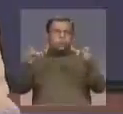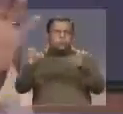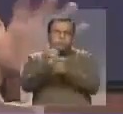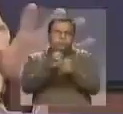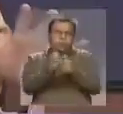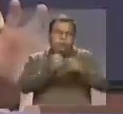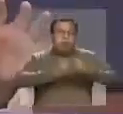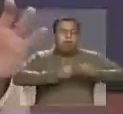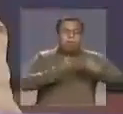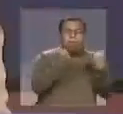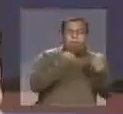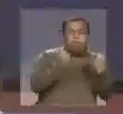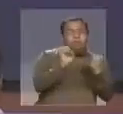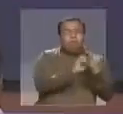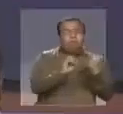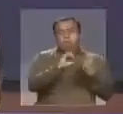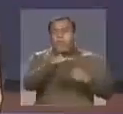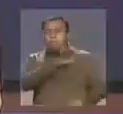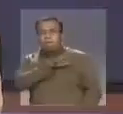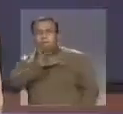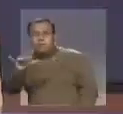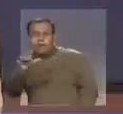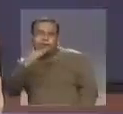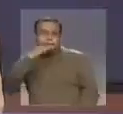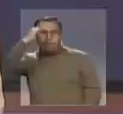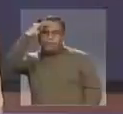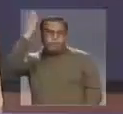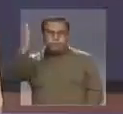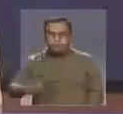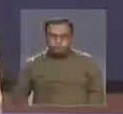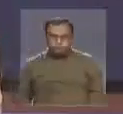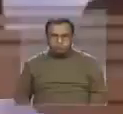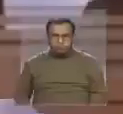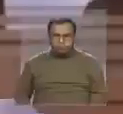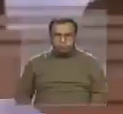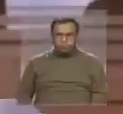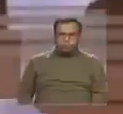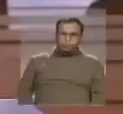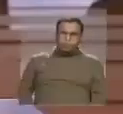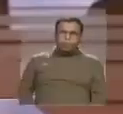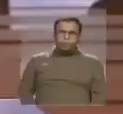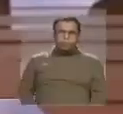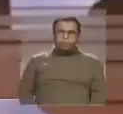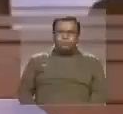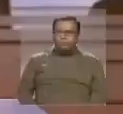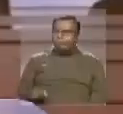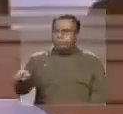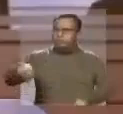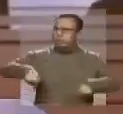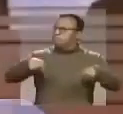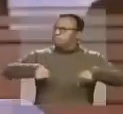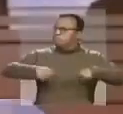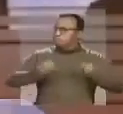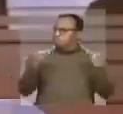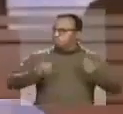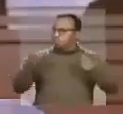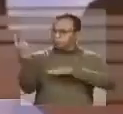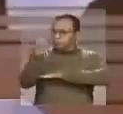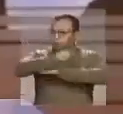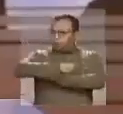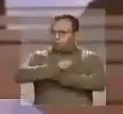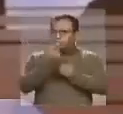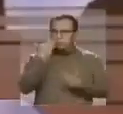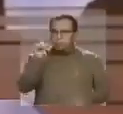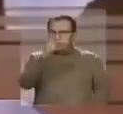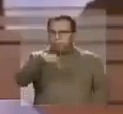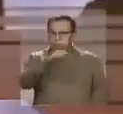ciudad, bien sea Bogotá, o bien sea Cali, o bien sea Medellín. ¿Tiene presente la ciudadanía en Bogotá que existe un día dedicado